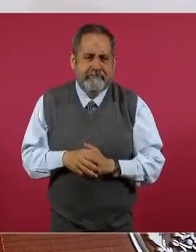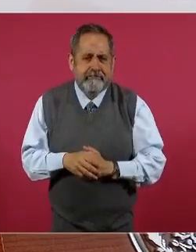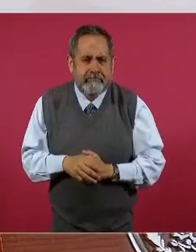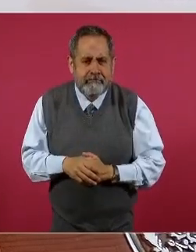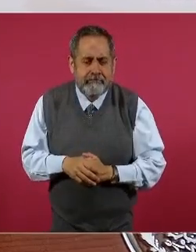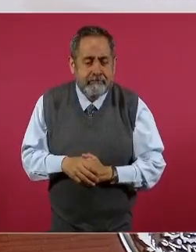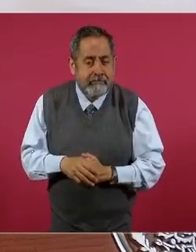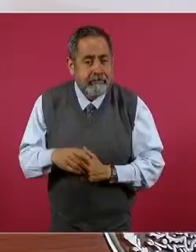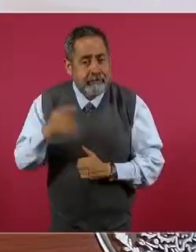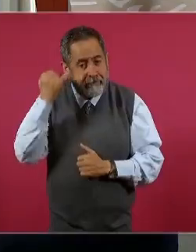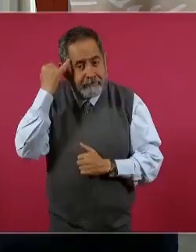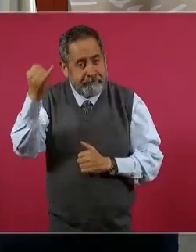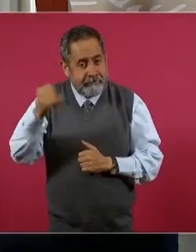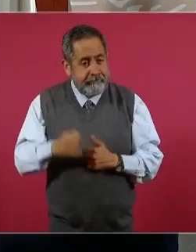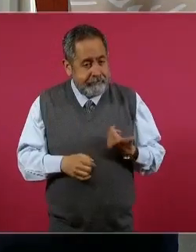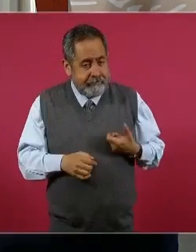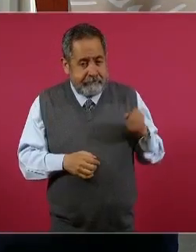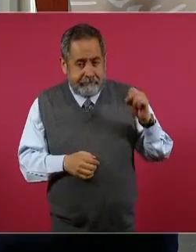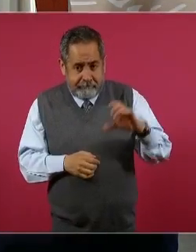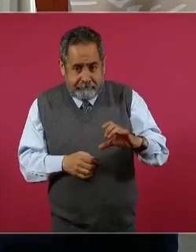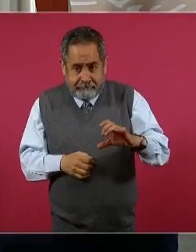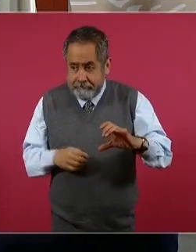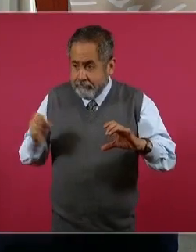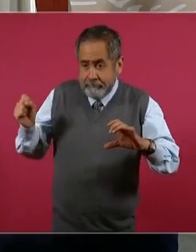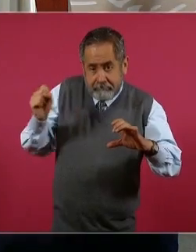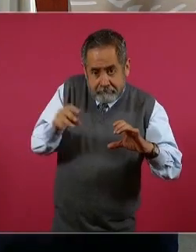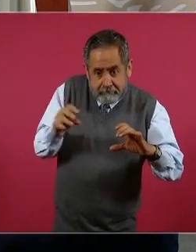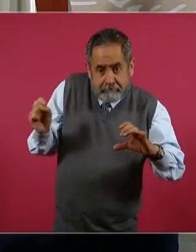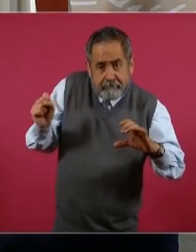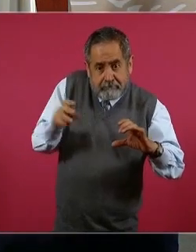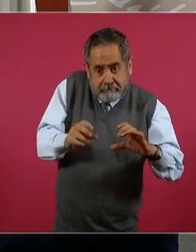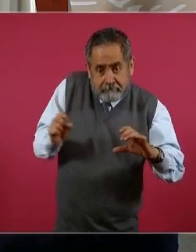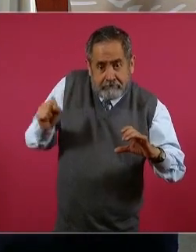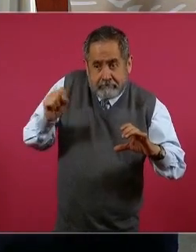Mantener en el presupuesto ese fondo